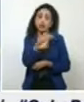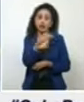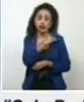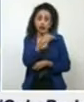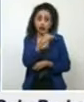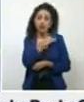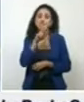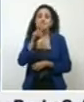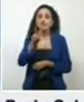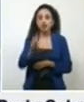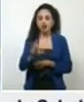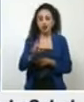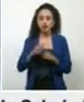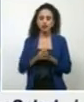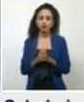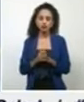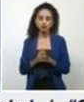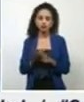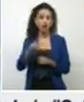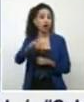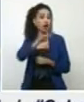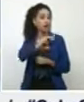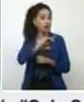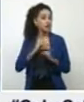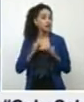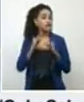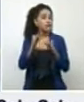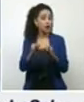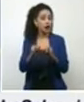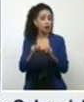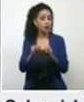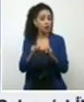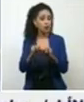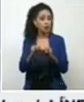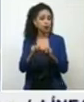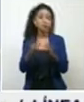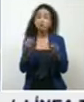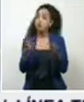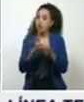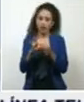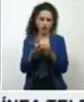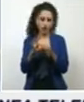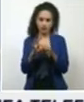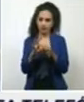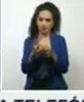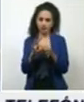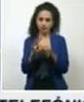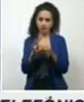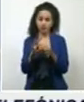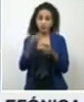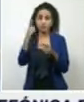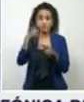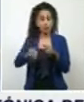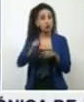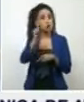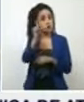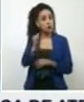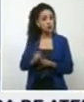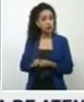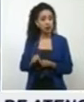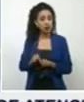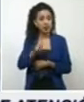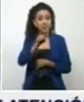Clara. Ayer la reportamos como en estado crítico. Sin embargo, esta es una paciente que desde el